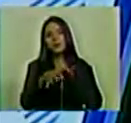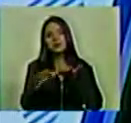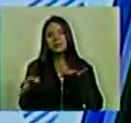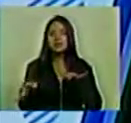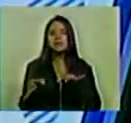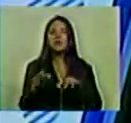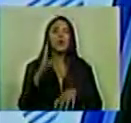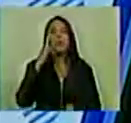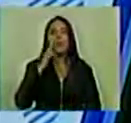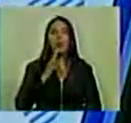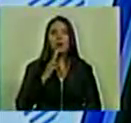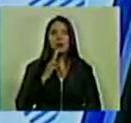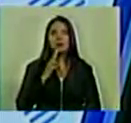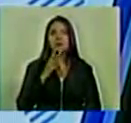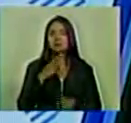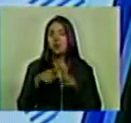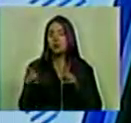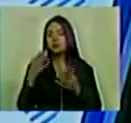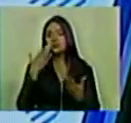en Bolívar. De resto,